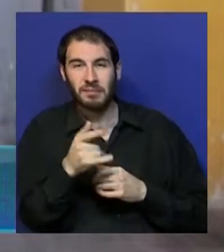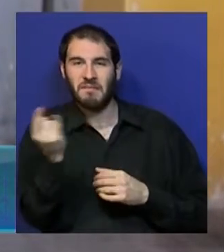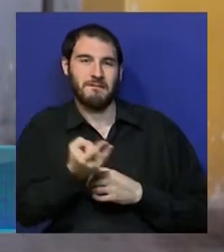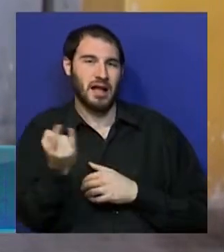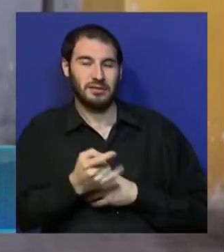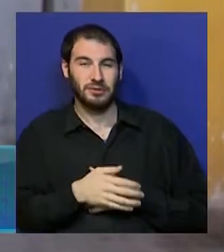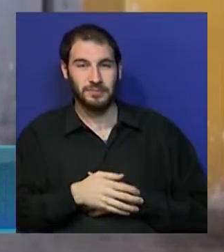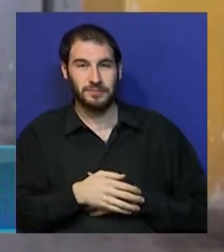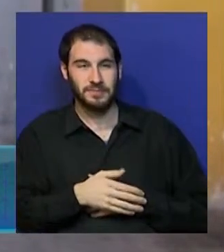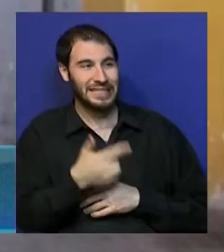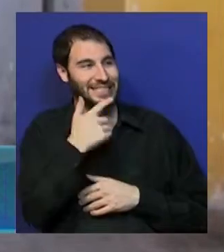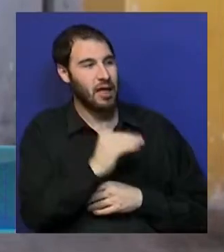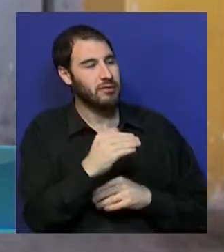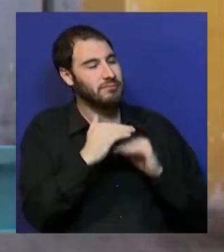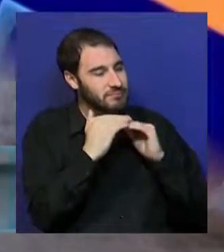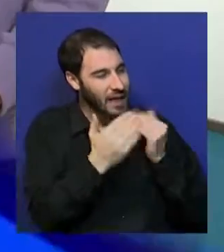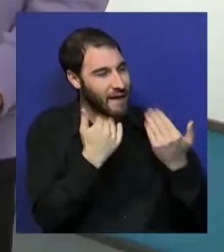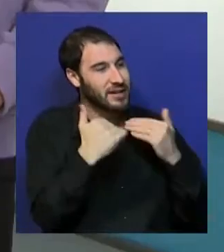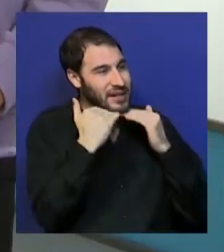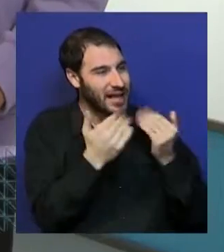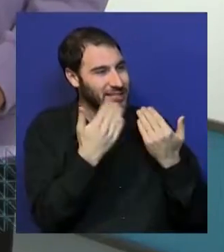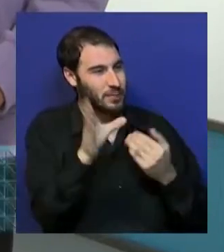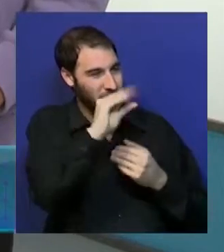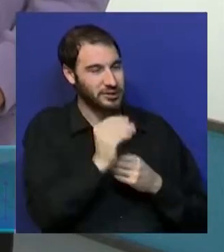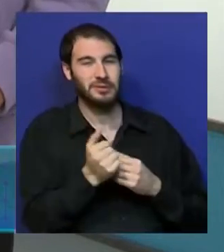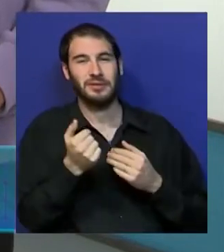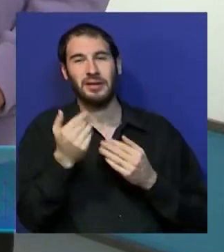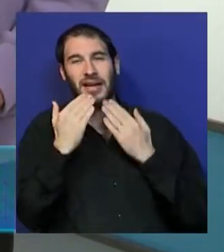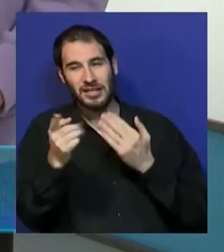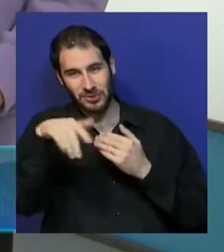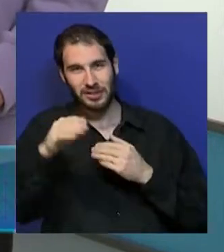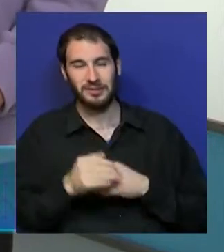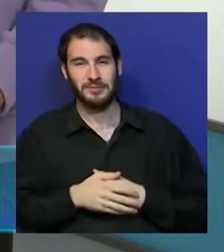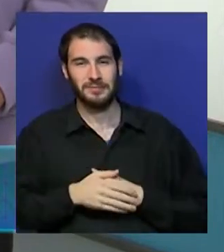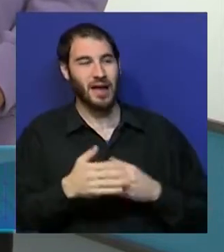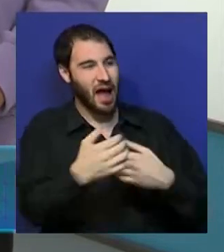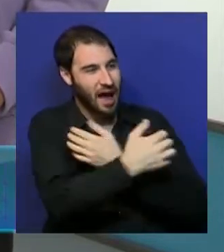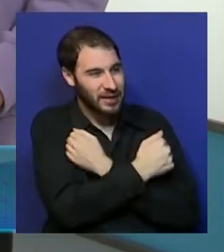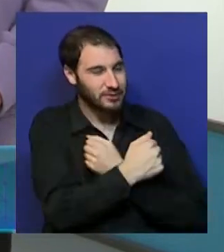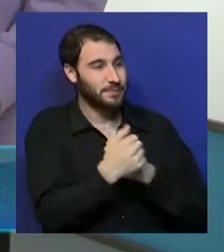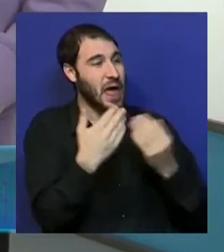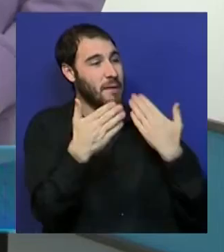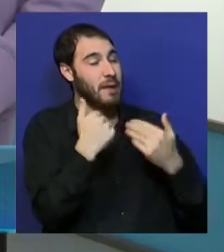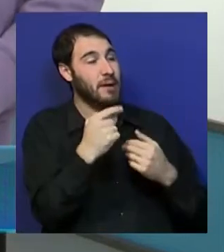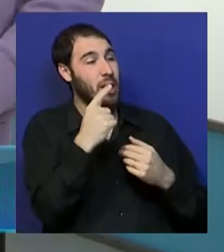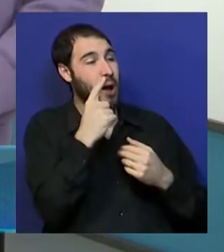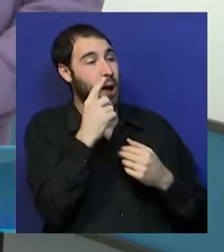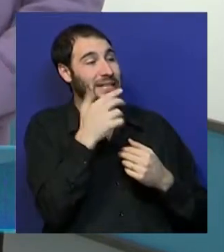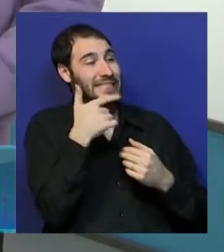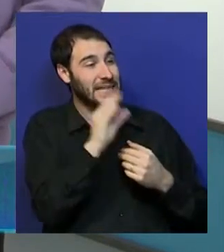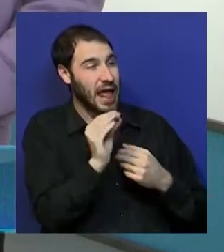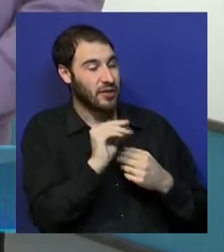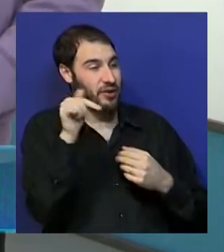mentiroso. Senadora, gracias por esta charla con Señalú. Buenas noches. Muchísimas gracias a ustedes. Un abrazo grande. Hablábamos con María José Ubaldini,